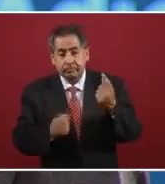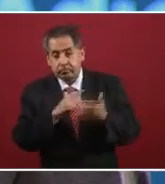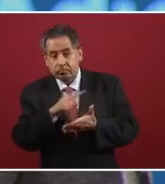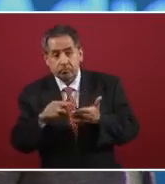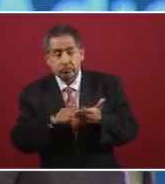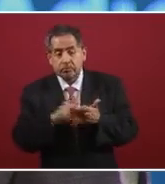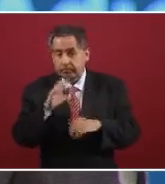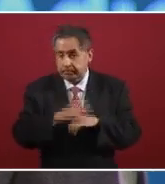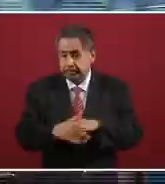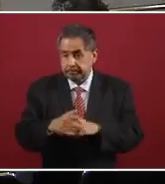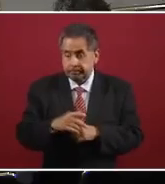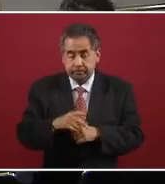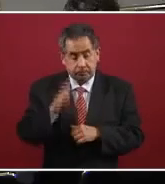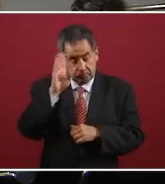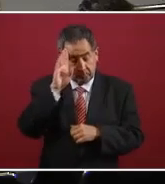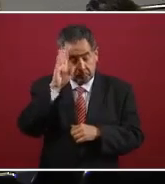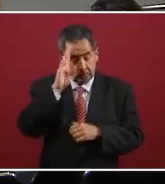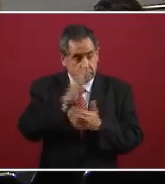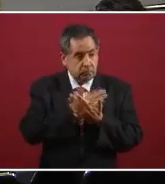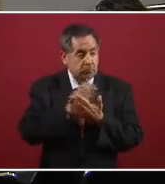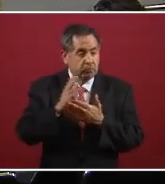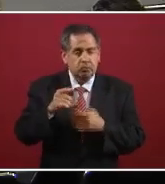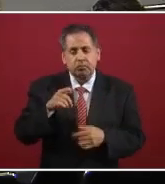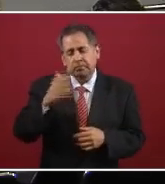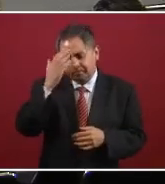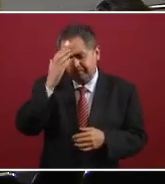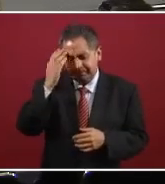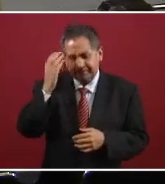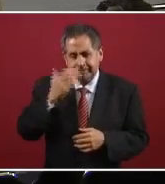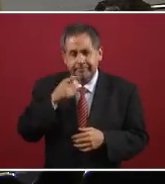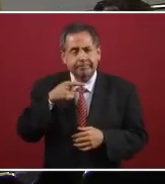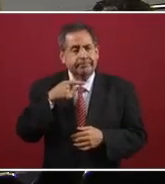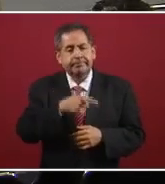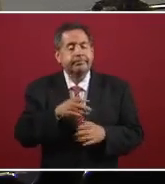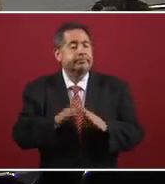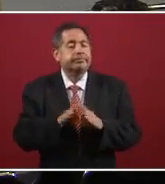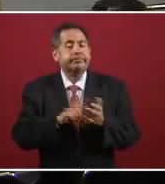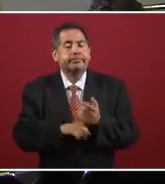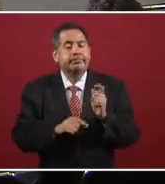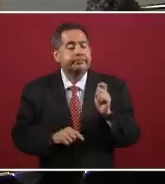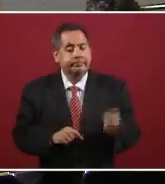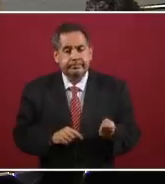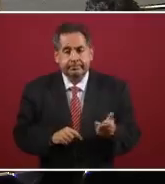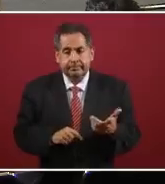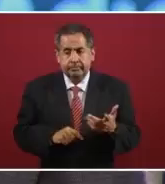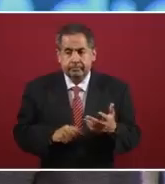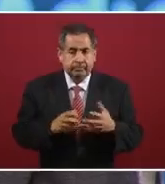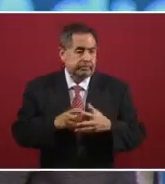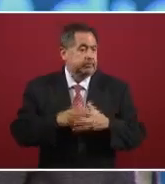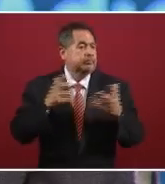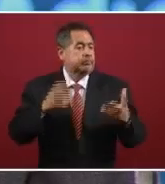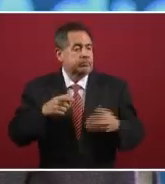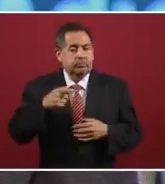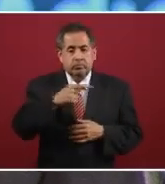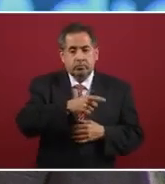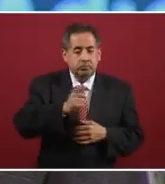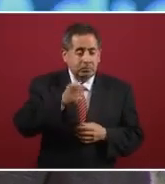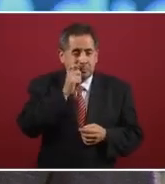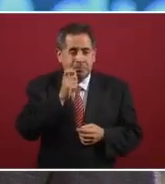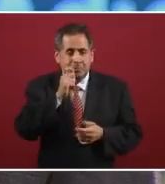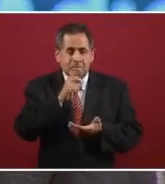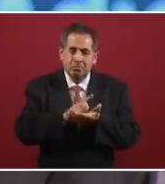críticas, no solo como tradicionalmente se hacía en términos de la magnitud absoluta del consumo de